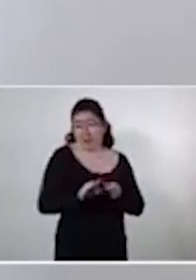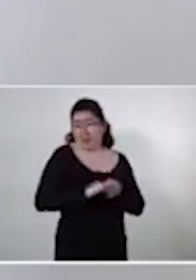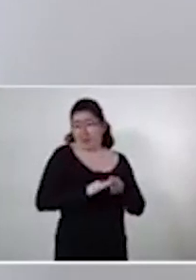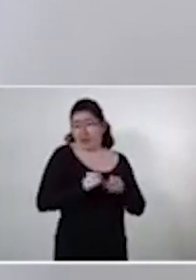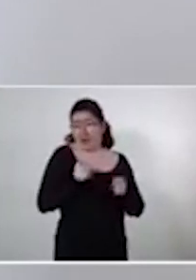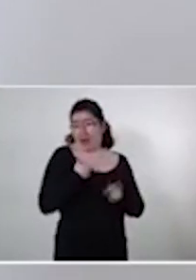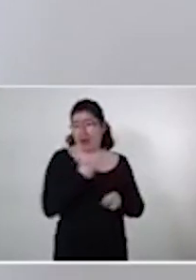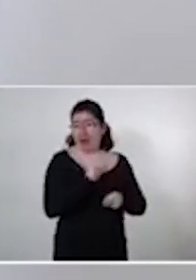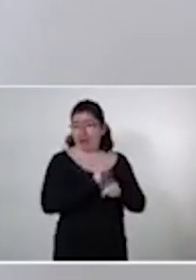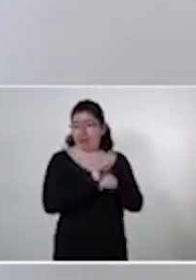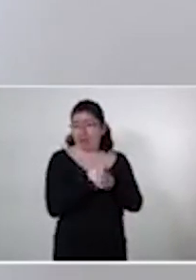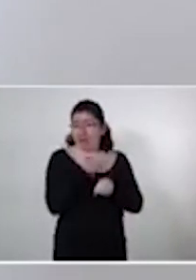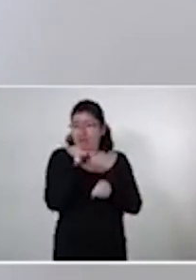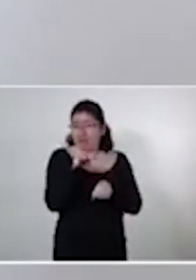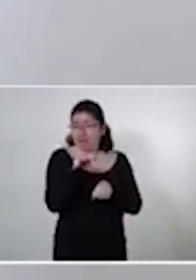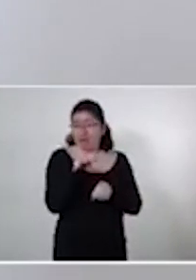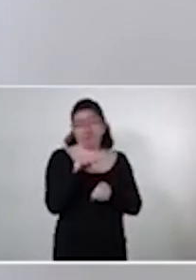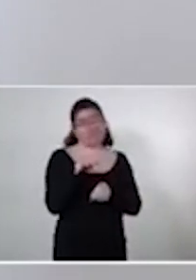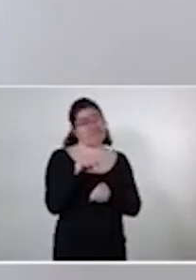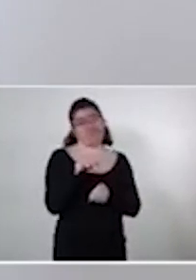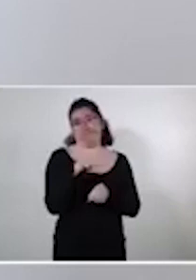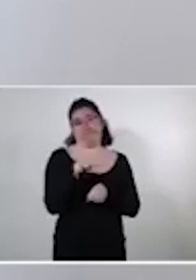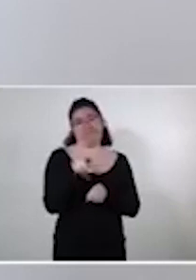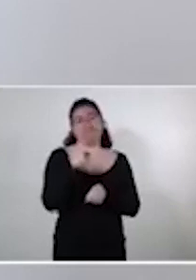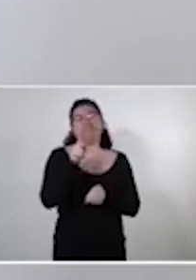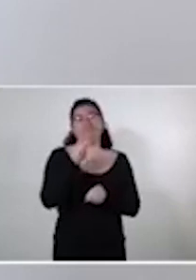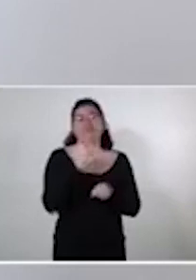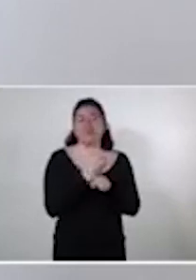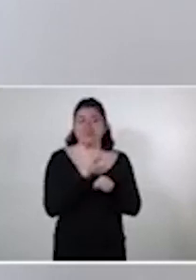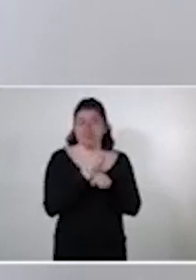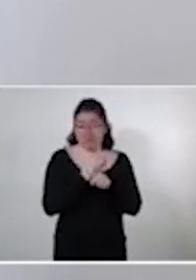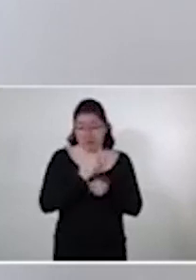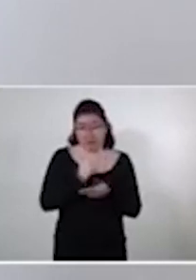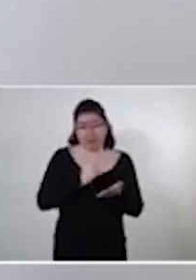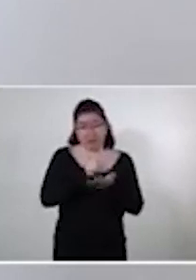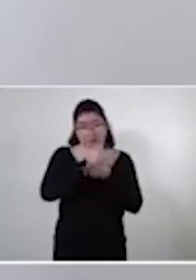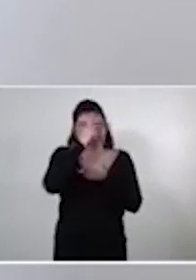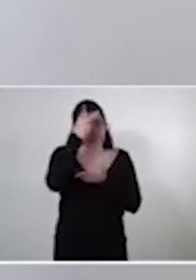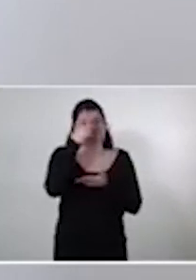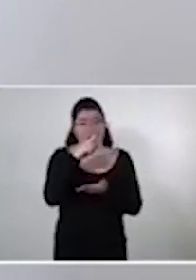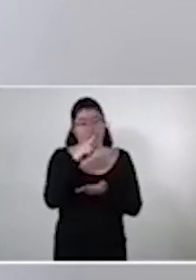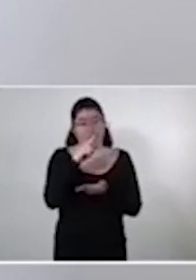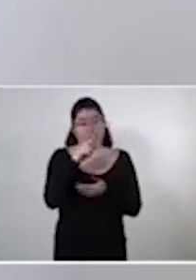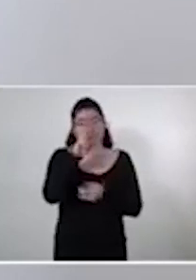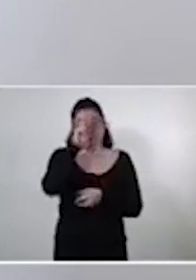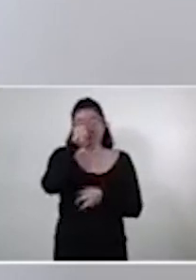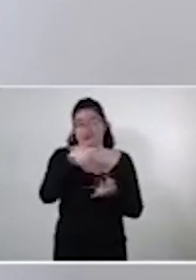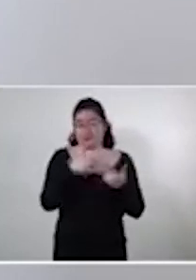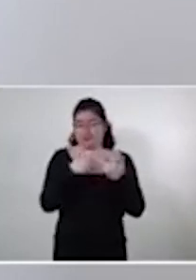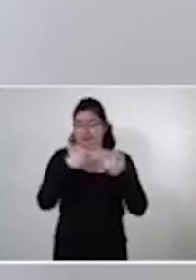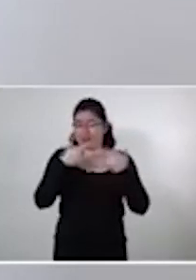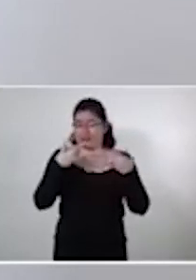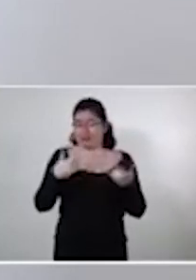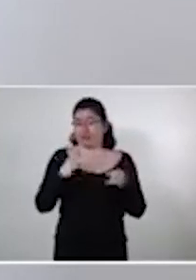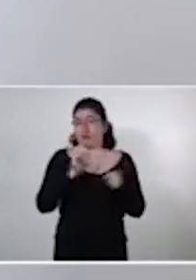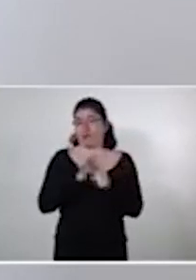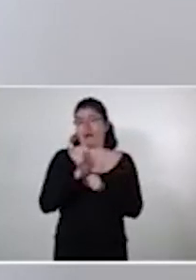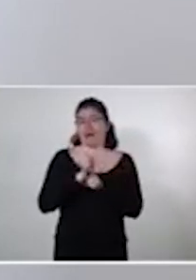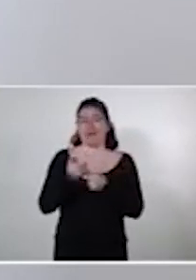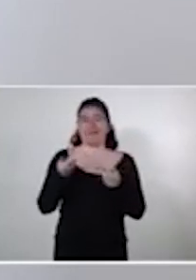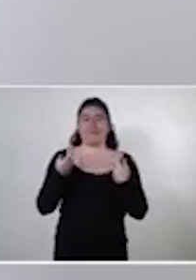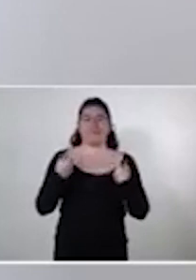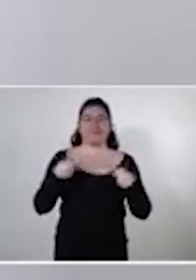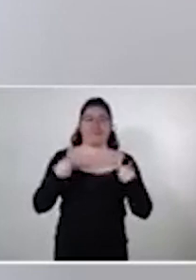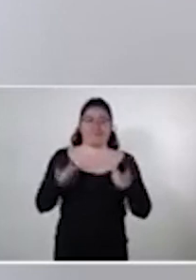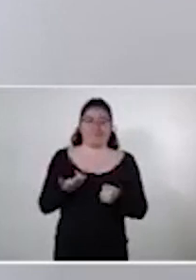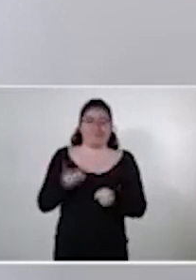COVID-19, pero eso no tiene nada que ver con que hoy en la Ciudad de México es histórico el número de personas intubadas que